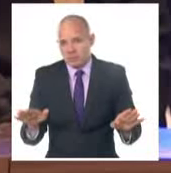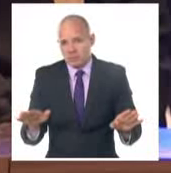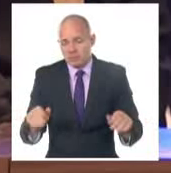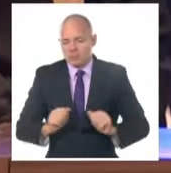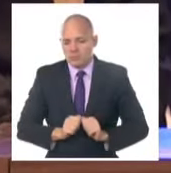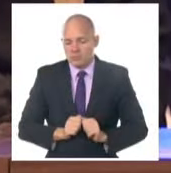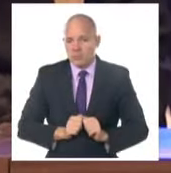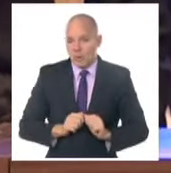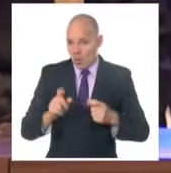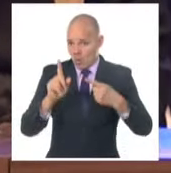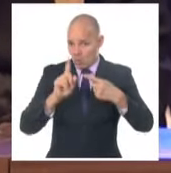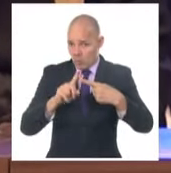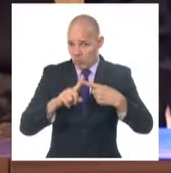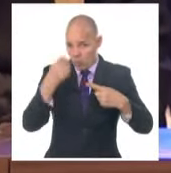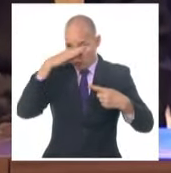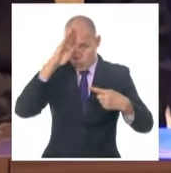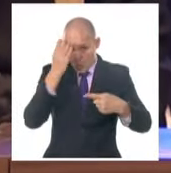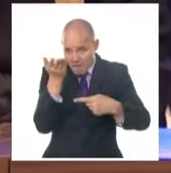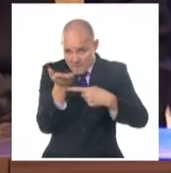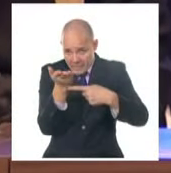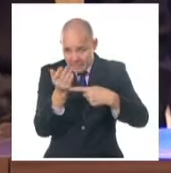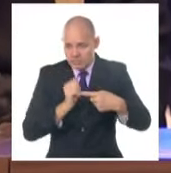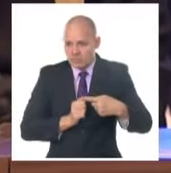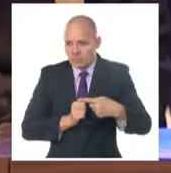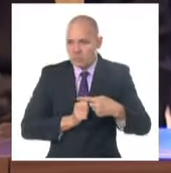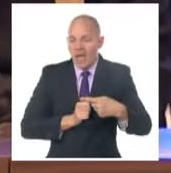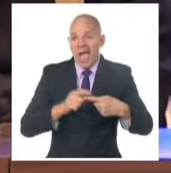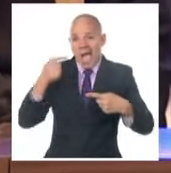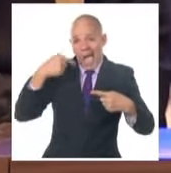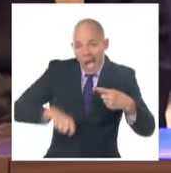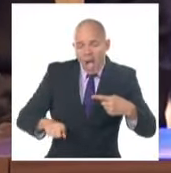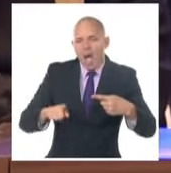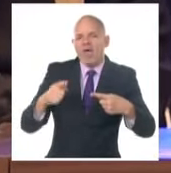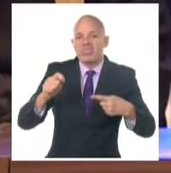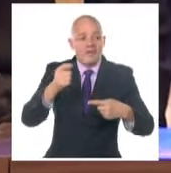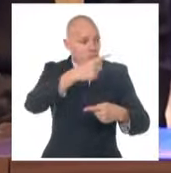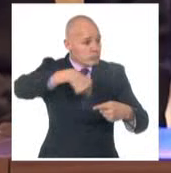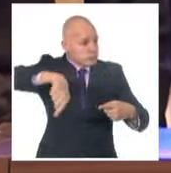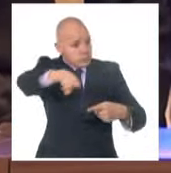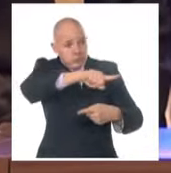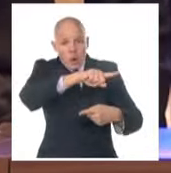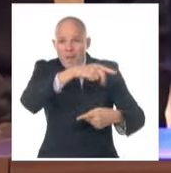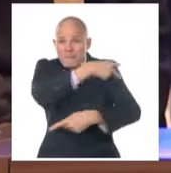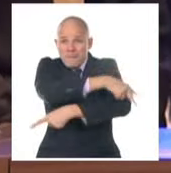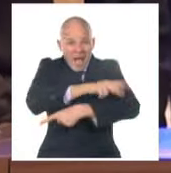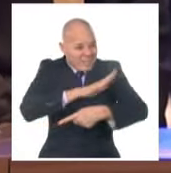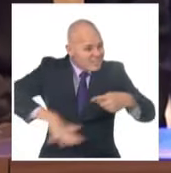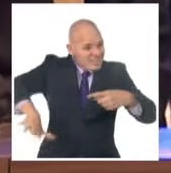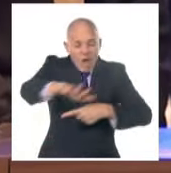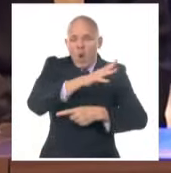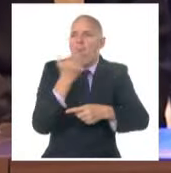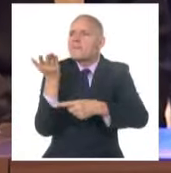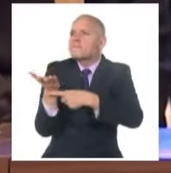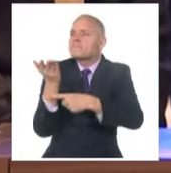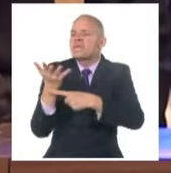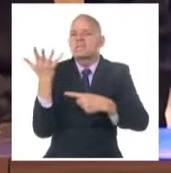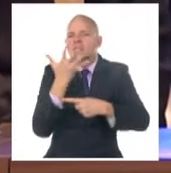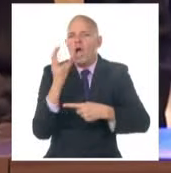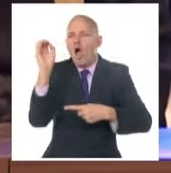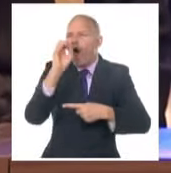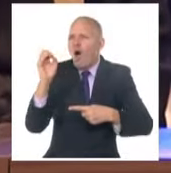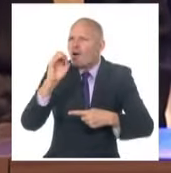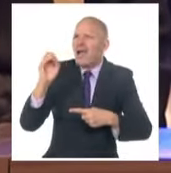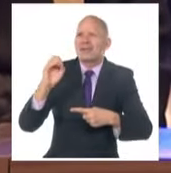los espacios posibles el cese inmediato al fuego en Gaza y el resto de